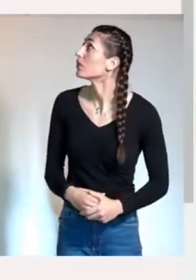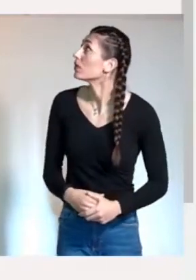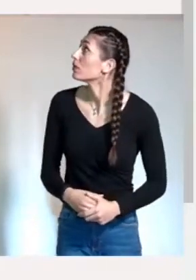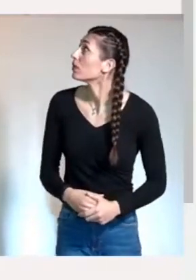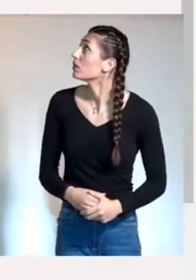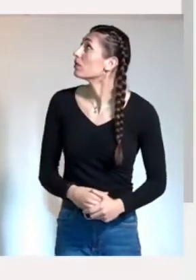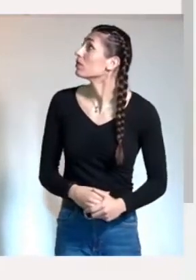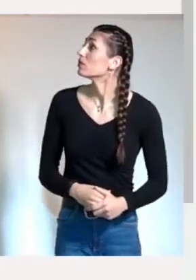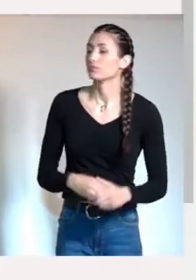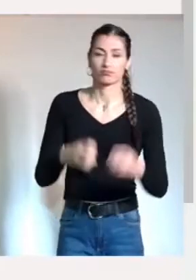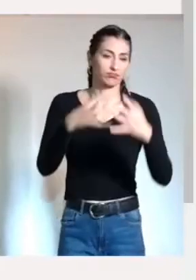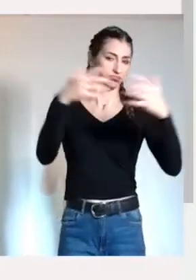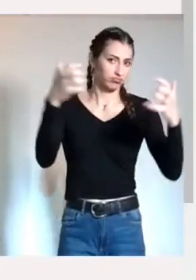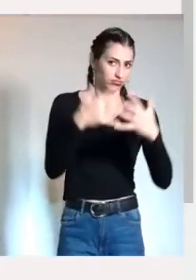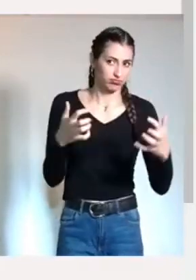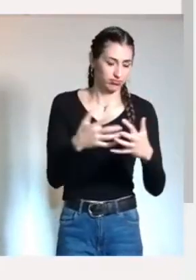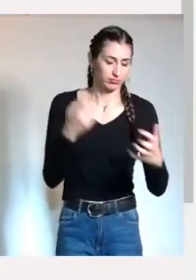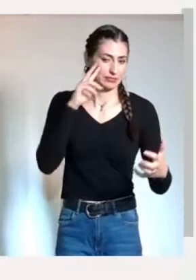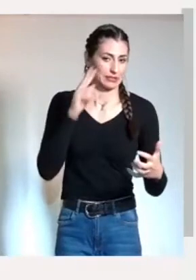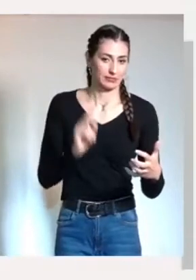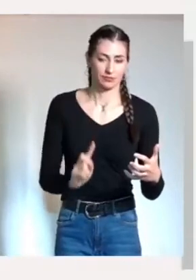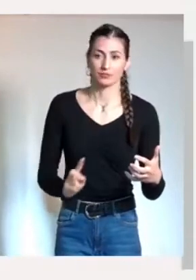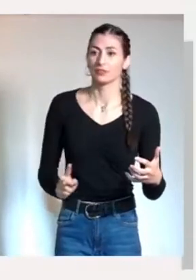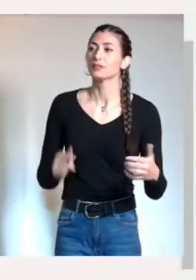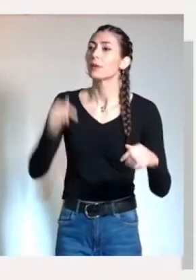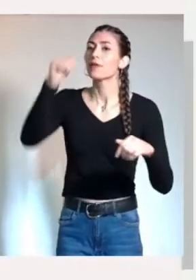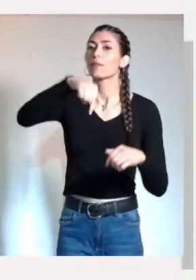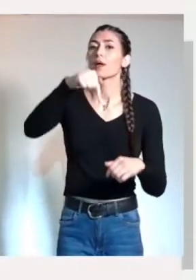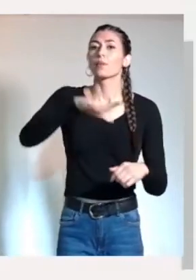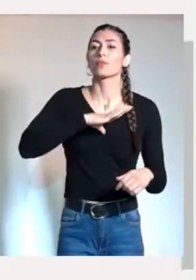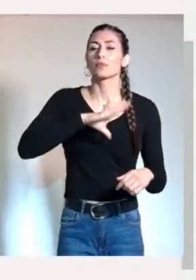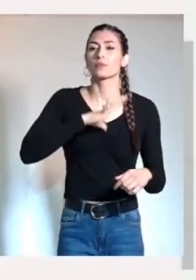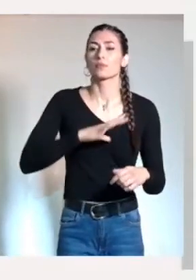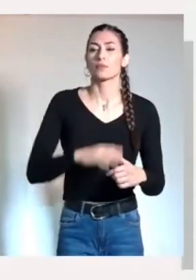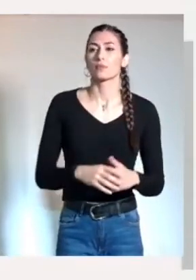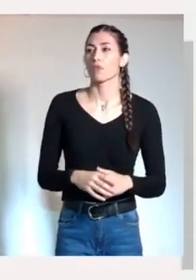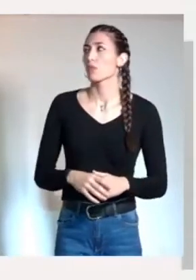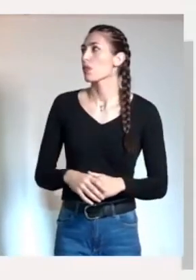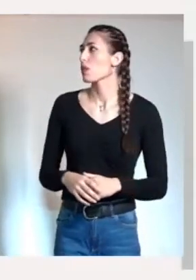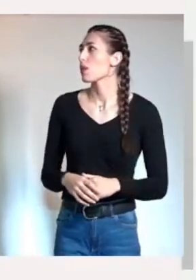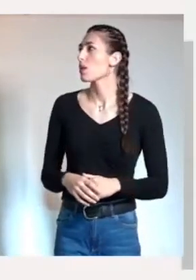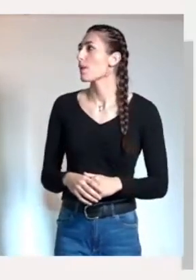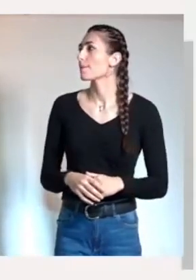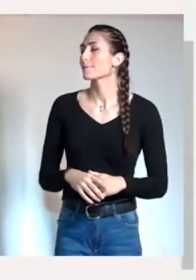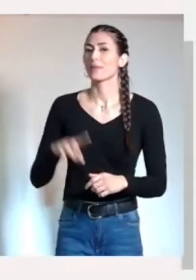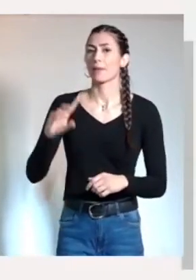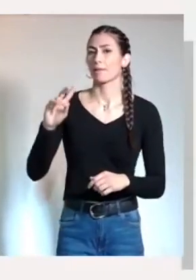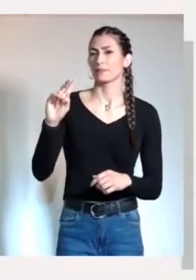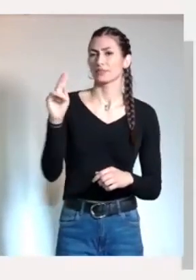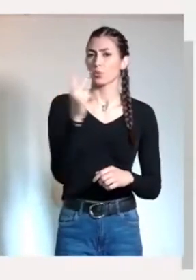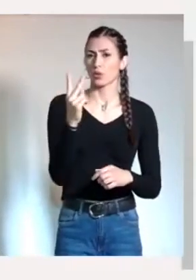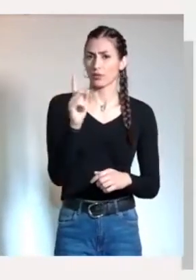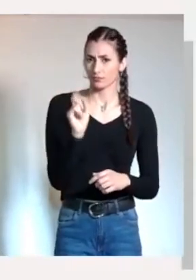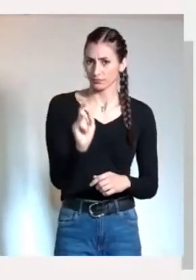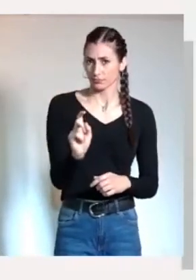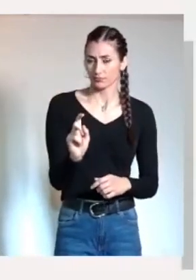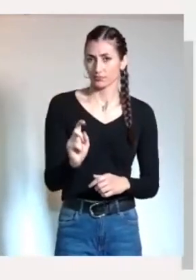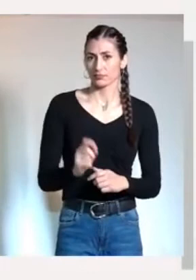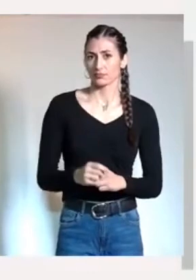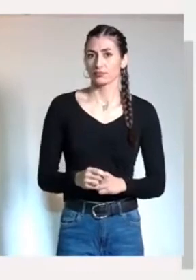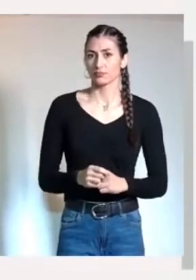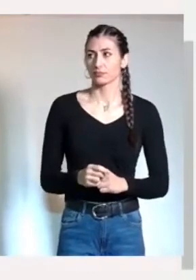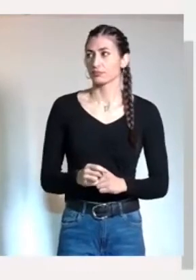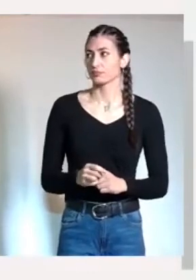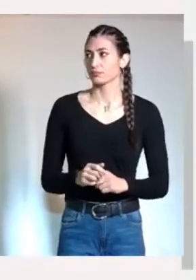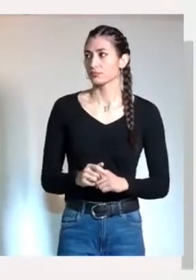que no, mejor no lo voy a leer. Y baja un poquito más abajo, por favor. Y dale, marca la primera, la segunda. Yo puedo